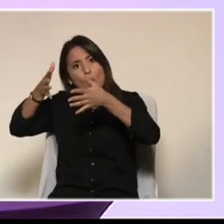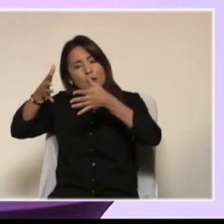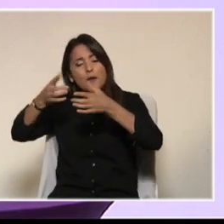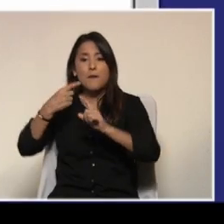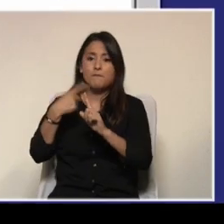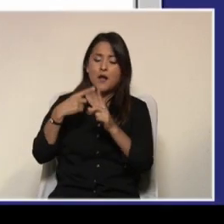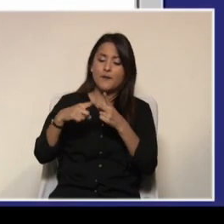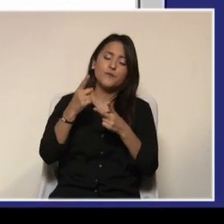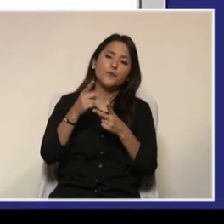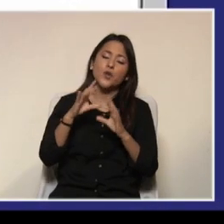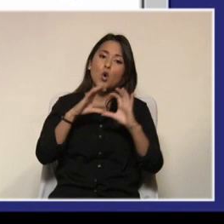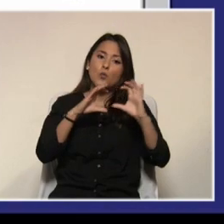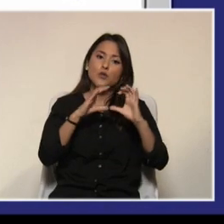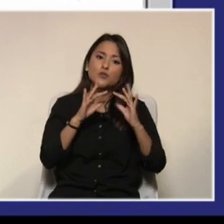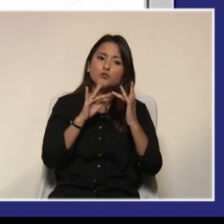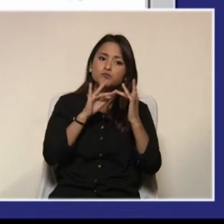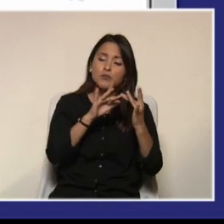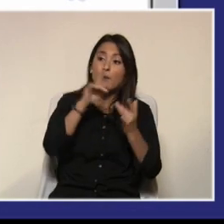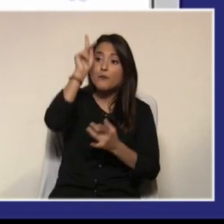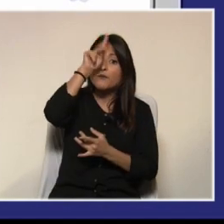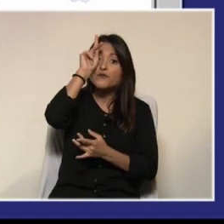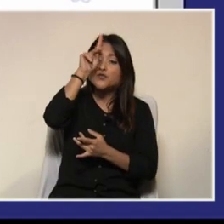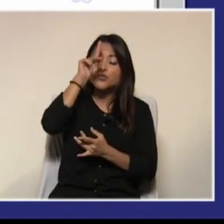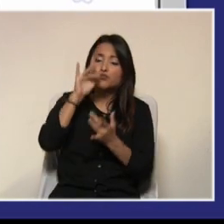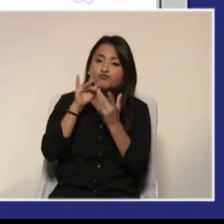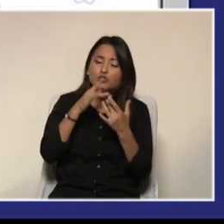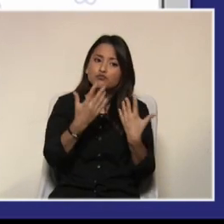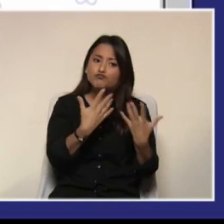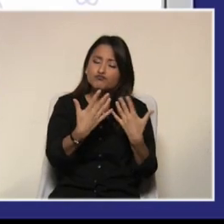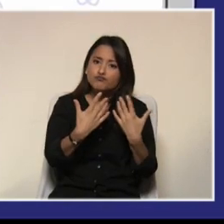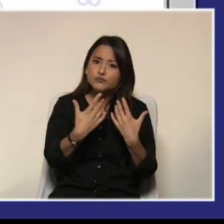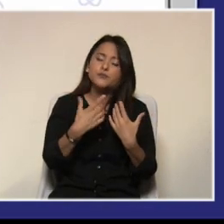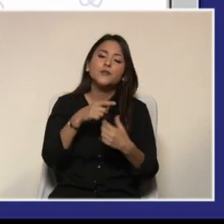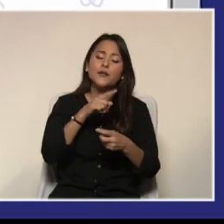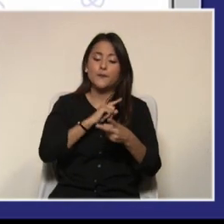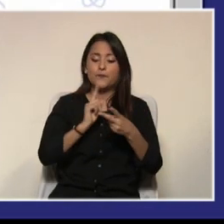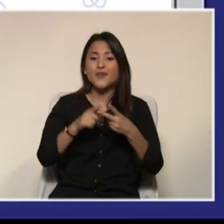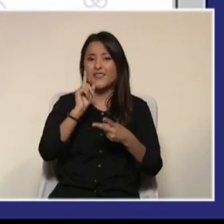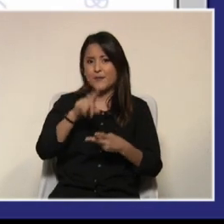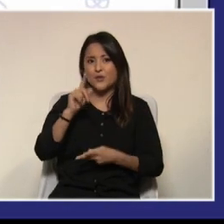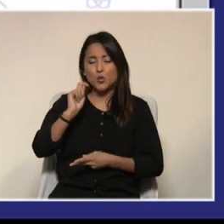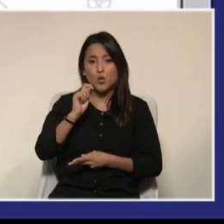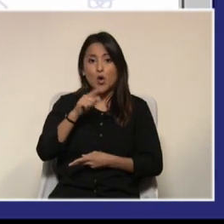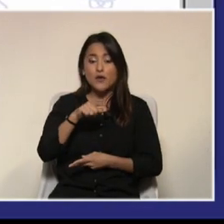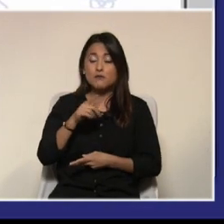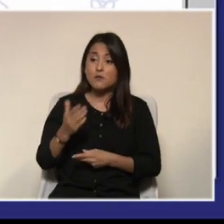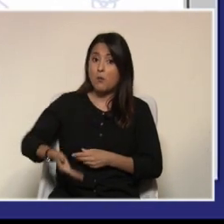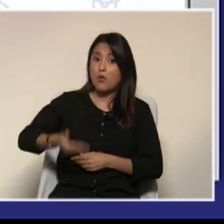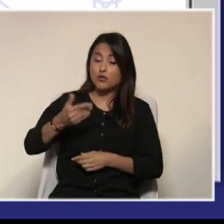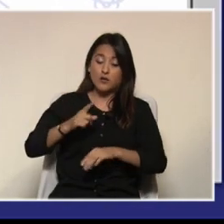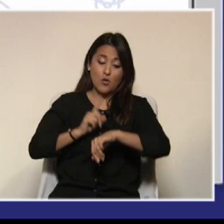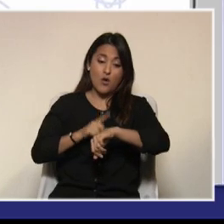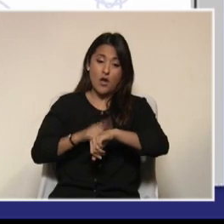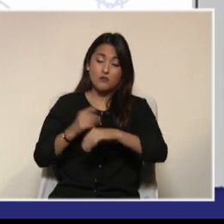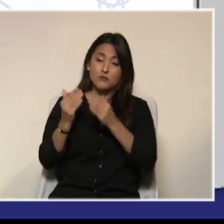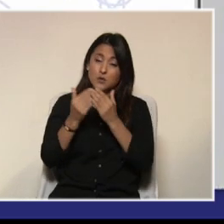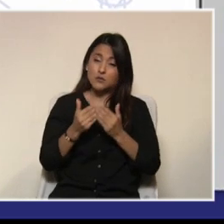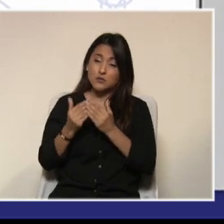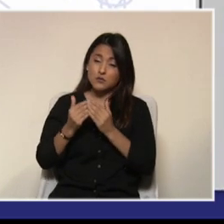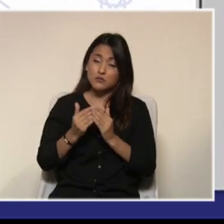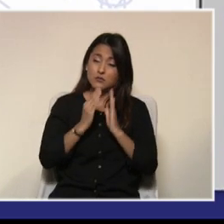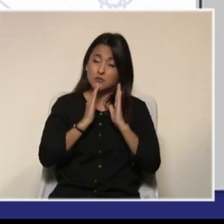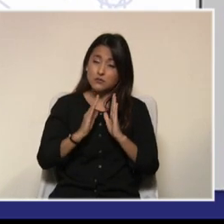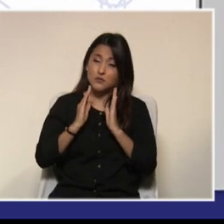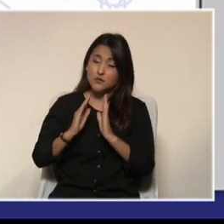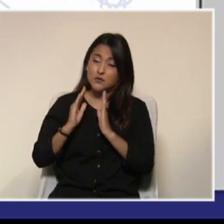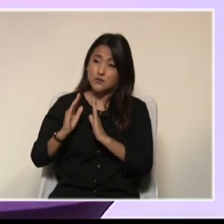la comunicación con nuestros profesores de las áreas de formación, es indispensable ese horario de estudio, ese horario de